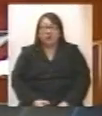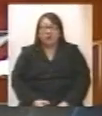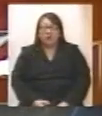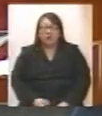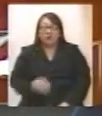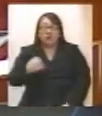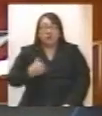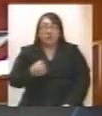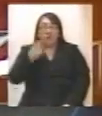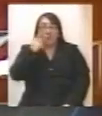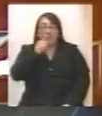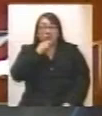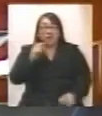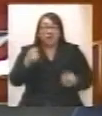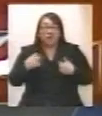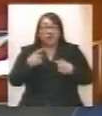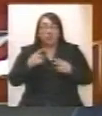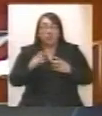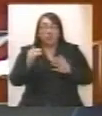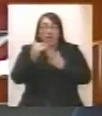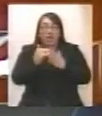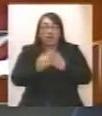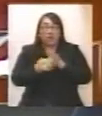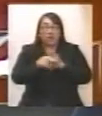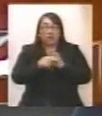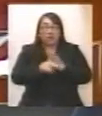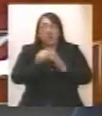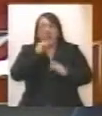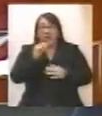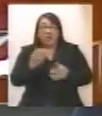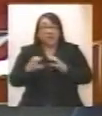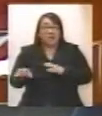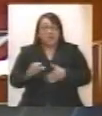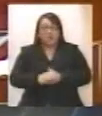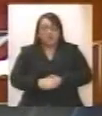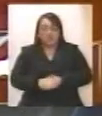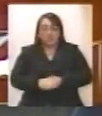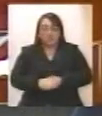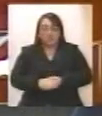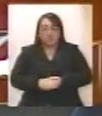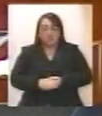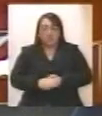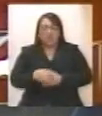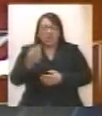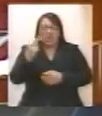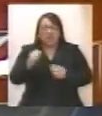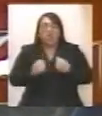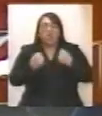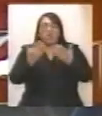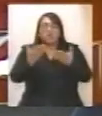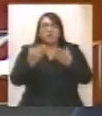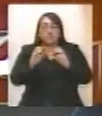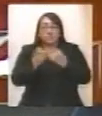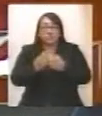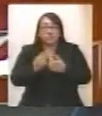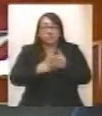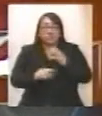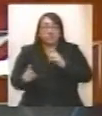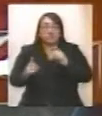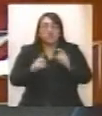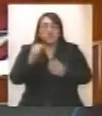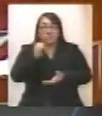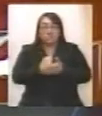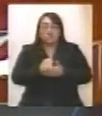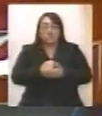Señoras y señores congresistas, tenemos aún una agenda normativa pendiente. Por ello, invoco al Congreso de la República a debatir